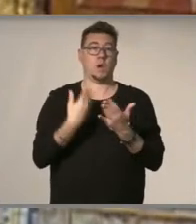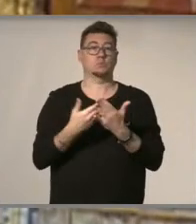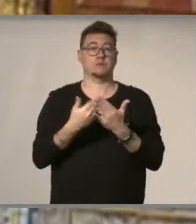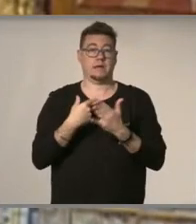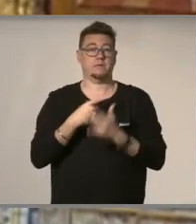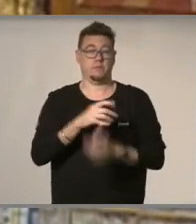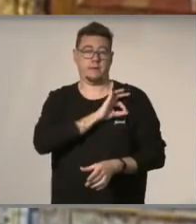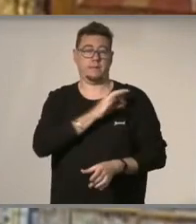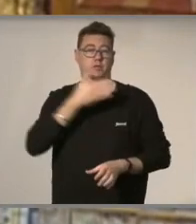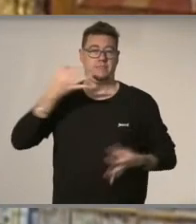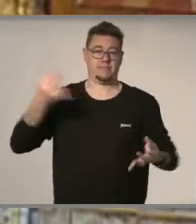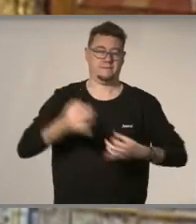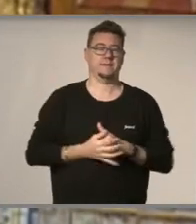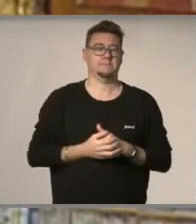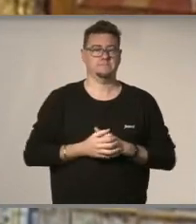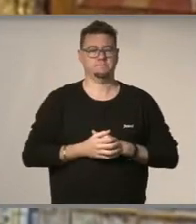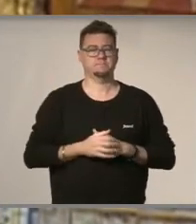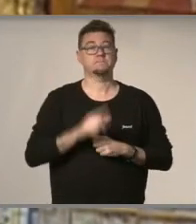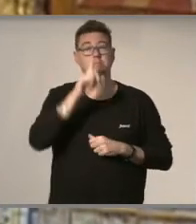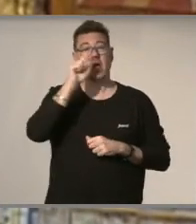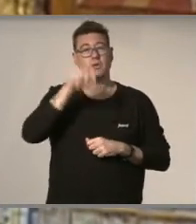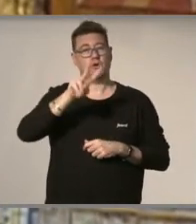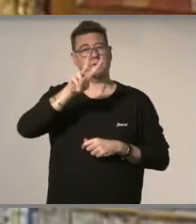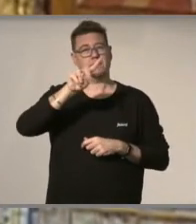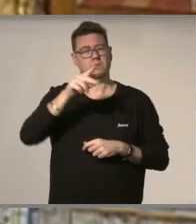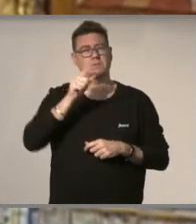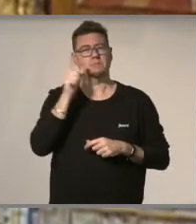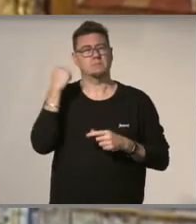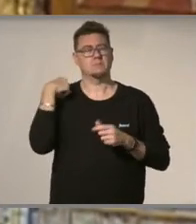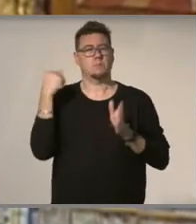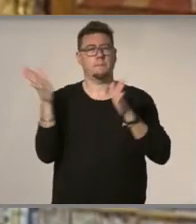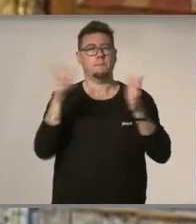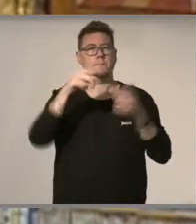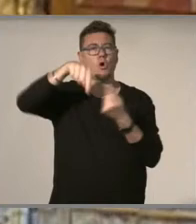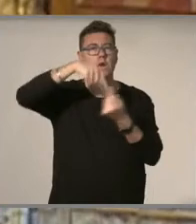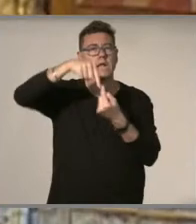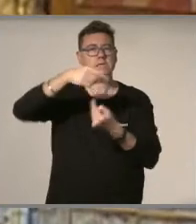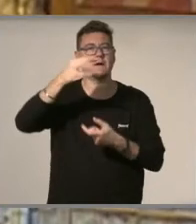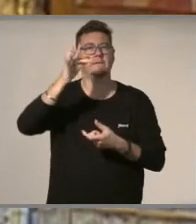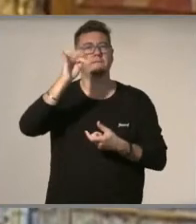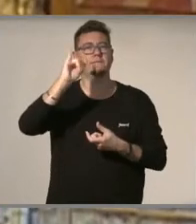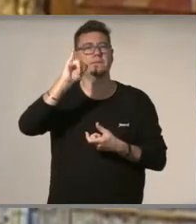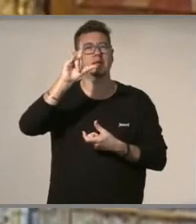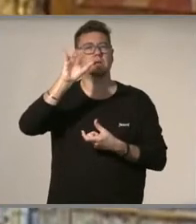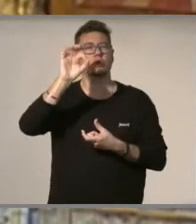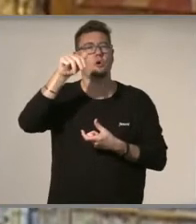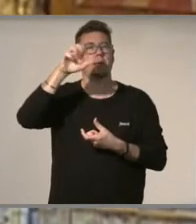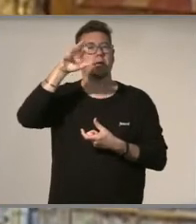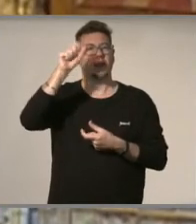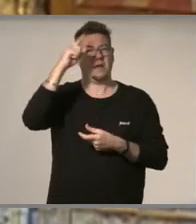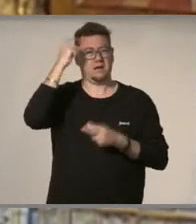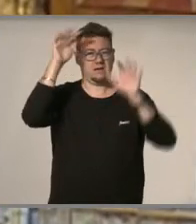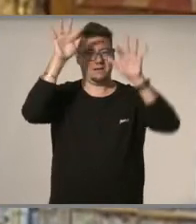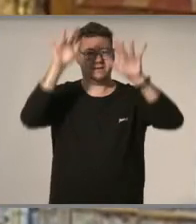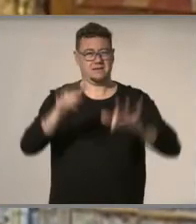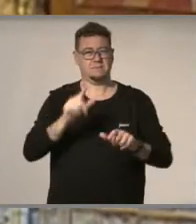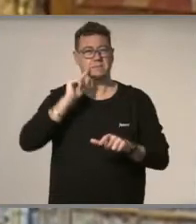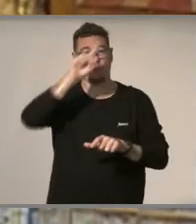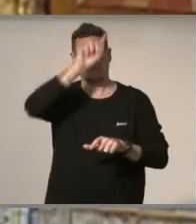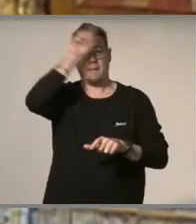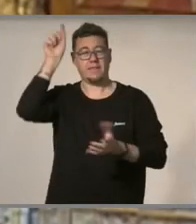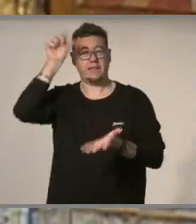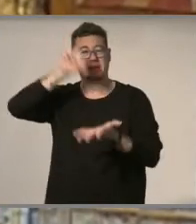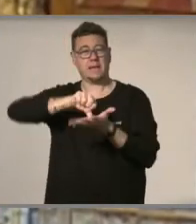justificación. En los comienzos de este año, la borrasca Filomena, con su temporal de nieve, colapsó la capital de